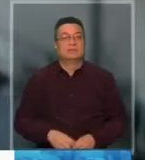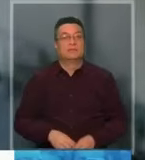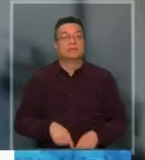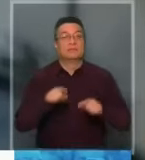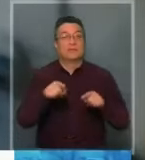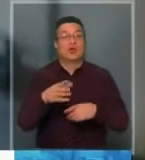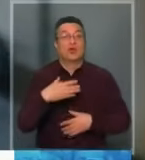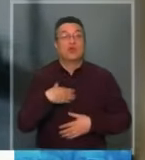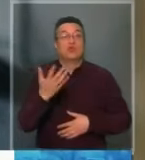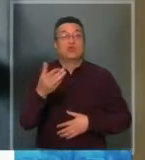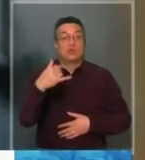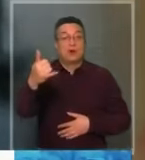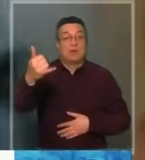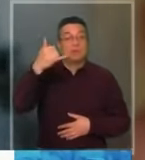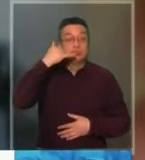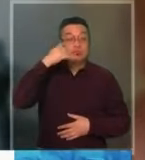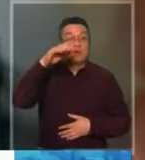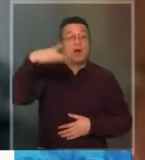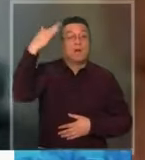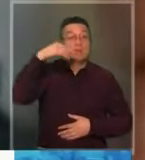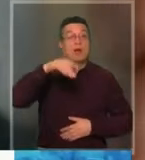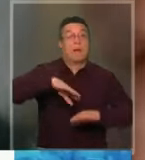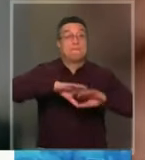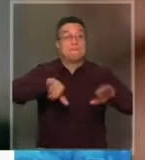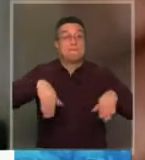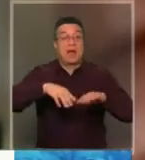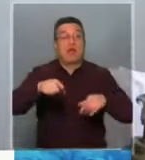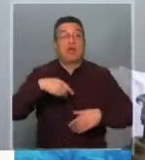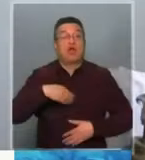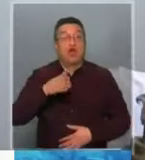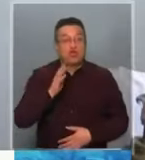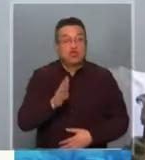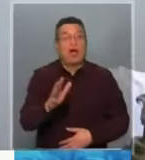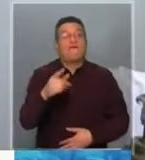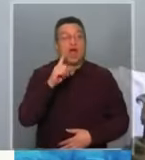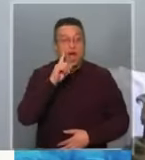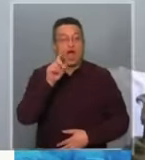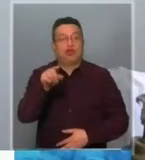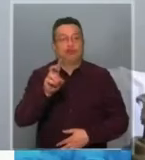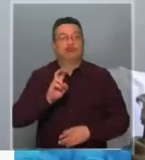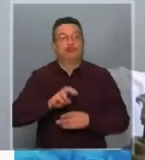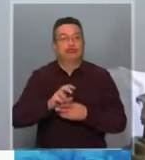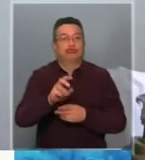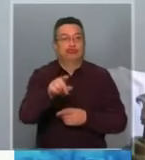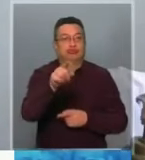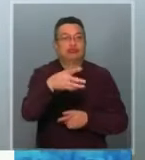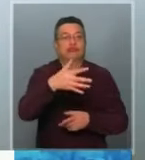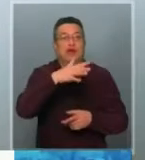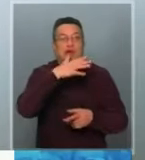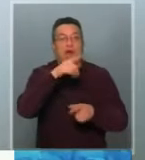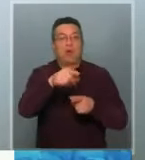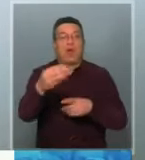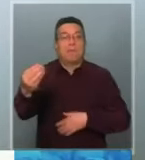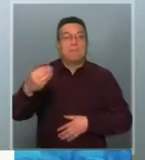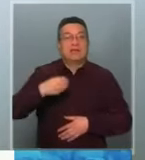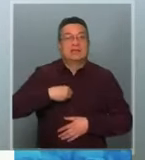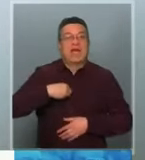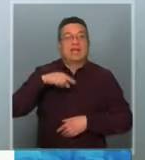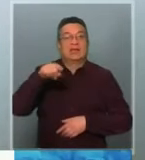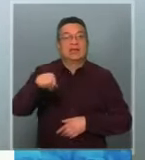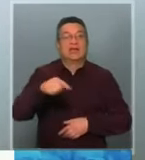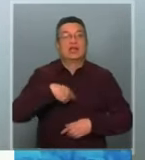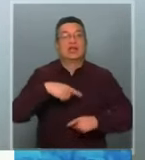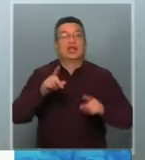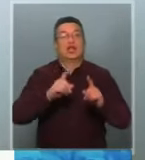call from the beach. We're still, on the water. And the message